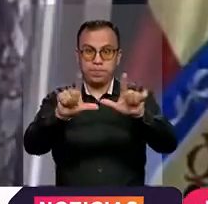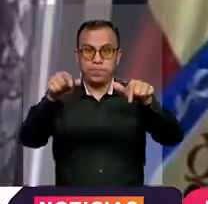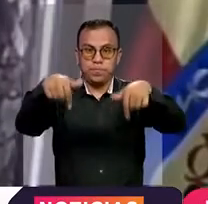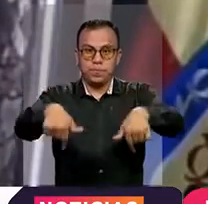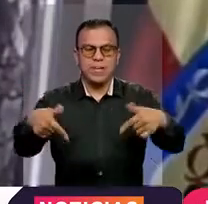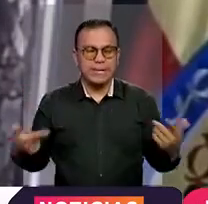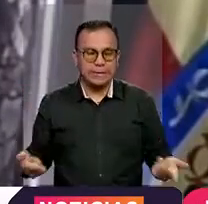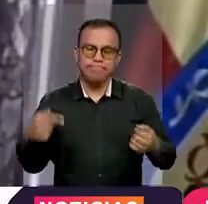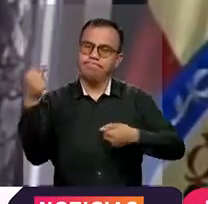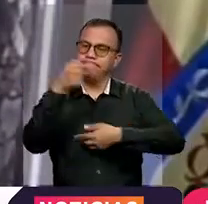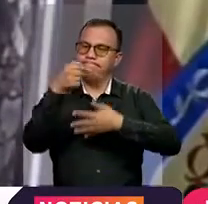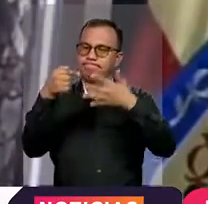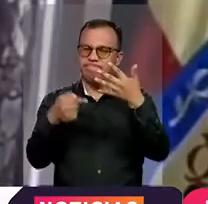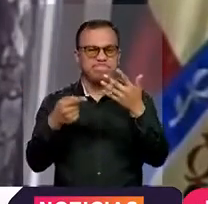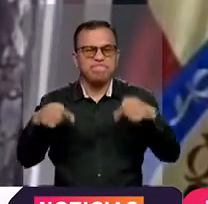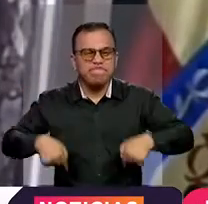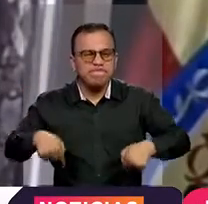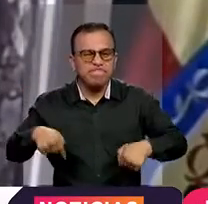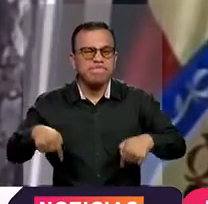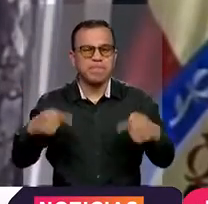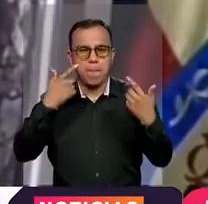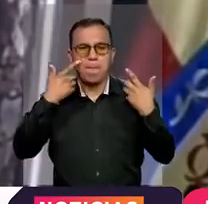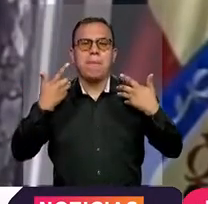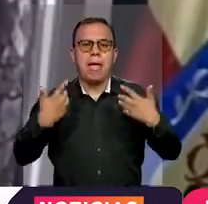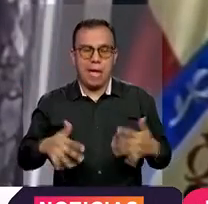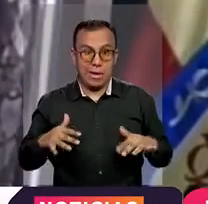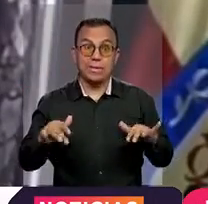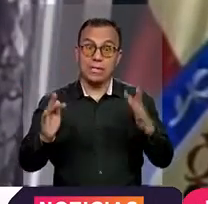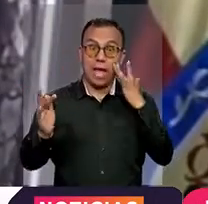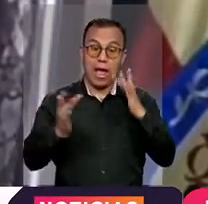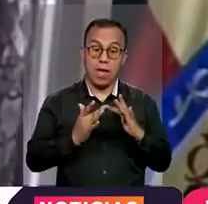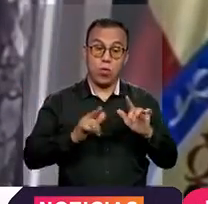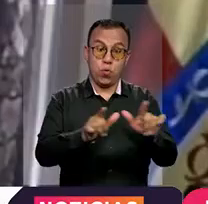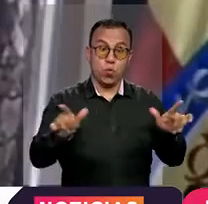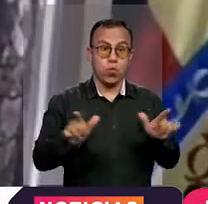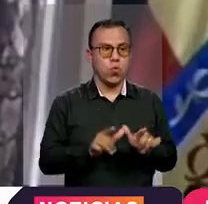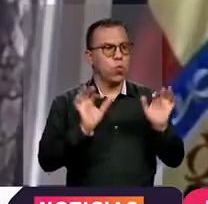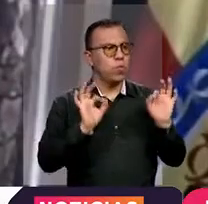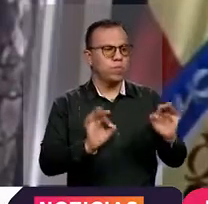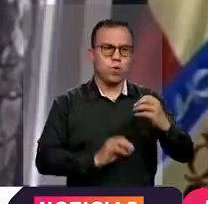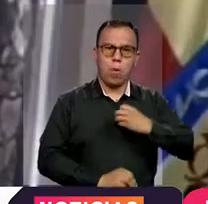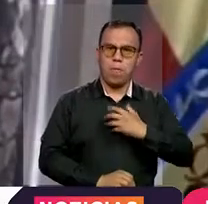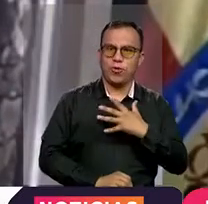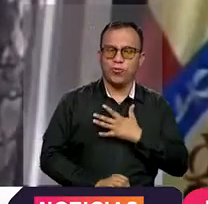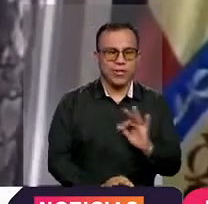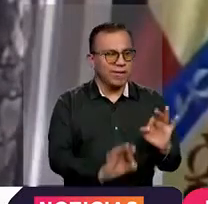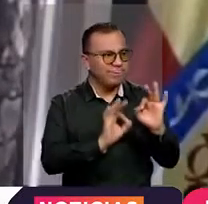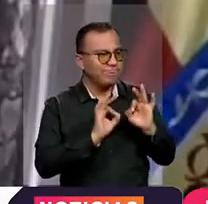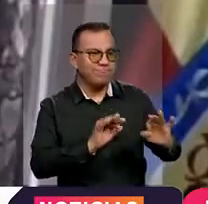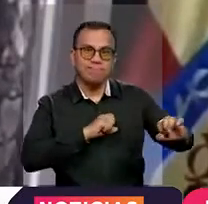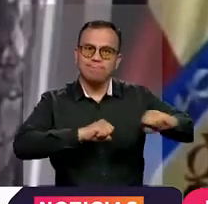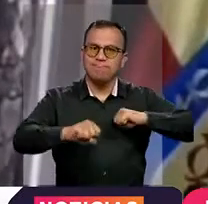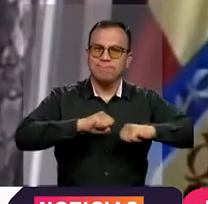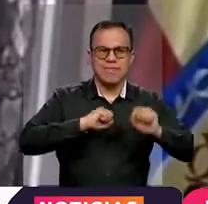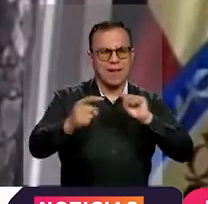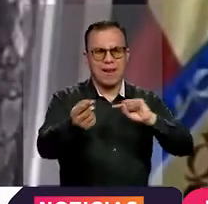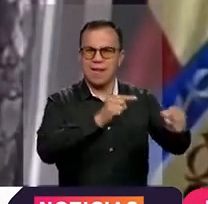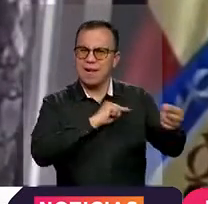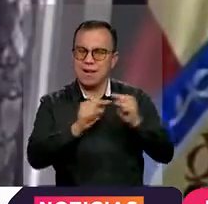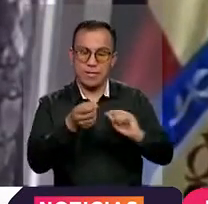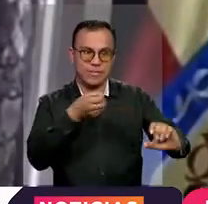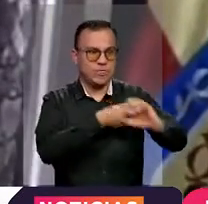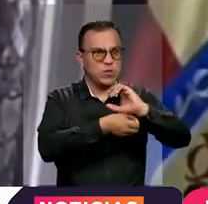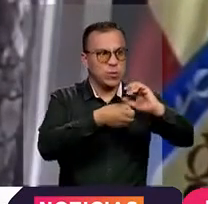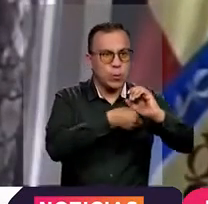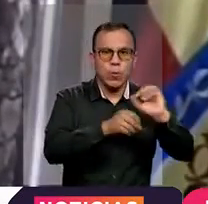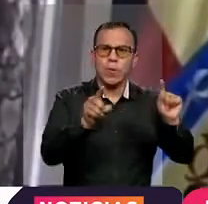aquí ha habido, esto se volvió, en lugar de haber sido una oportunidad maravillosa de dar un debate de ciudad,